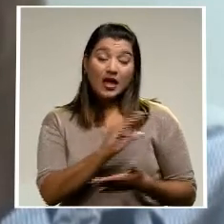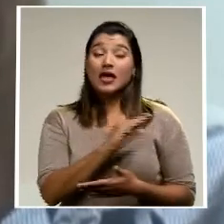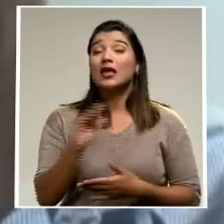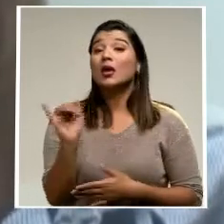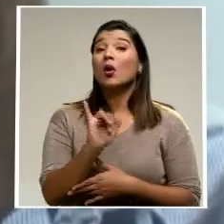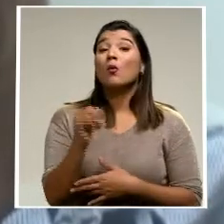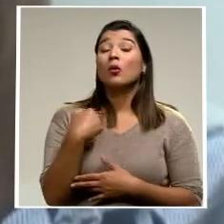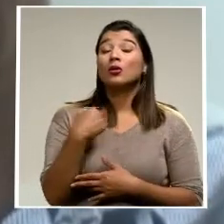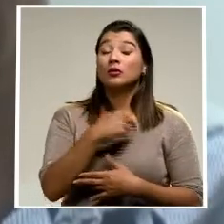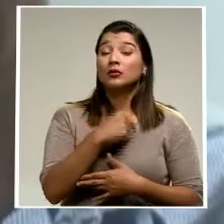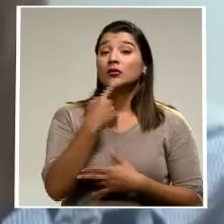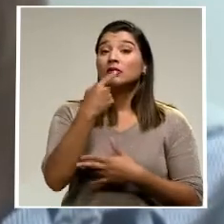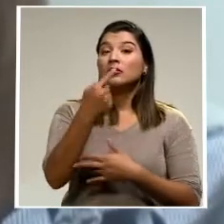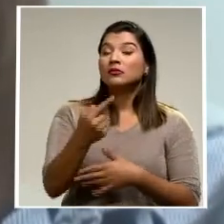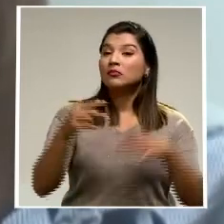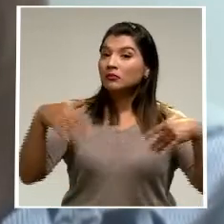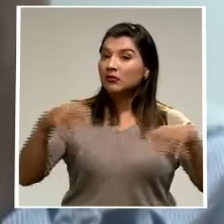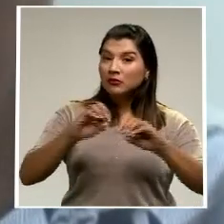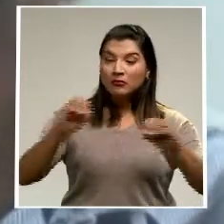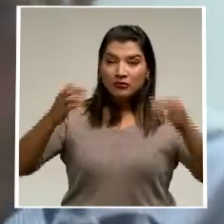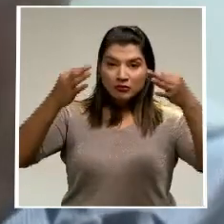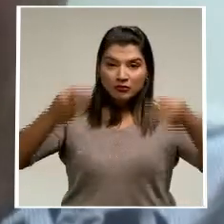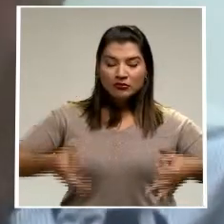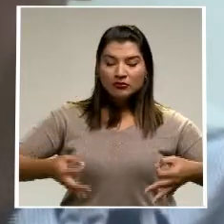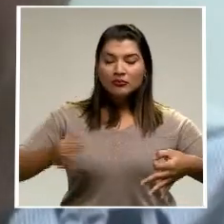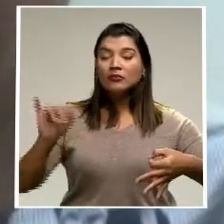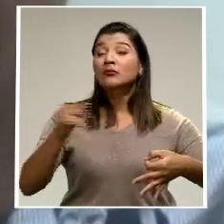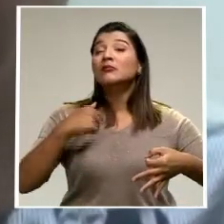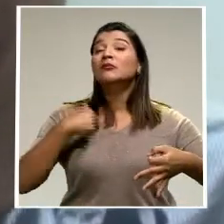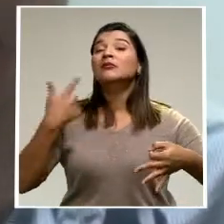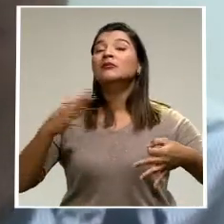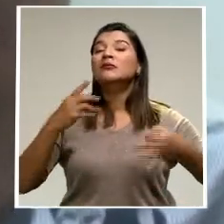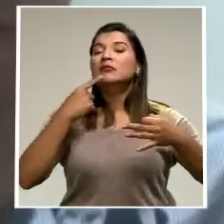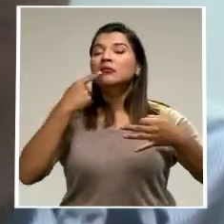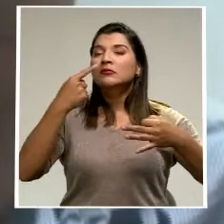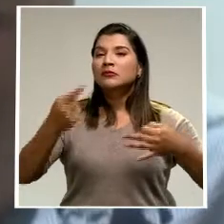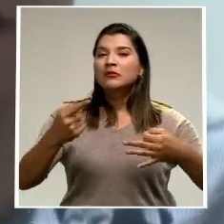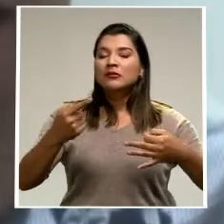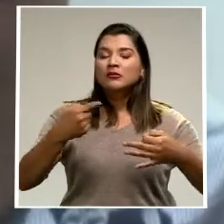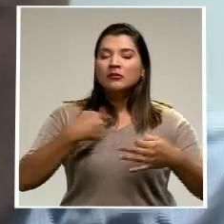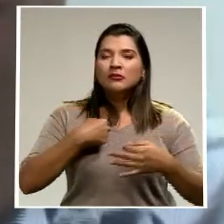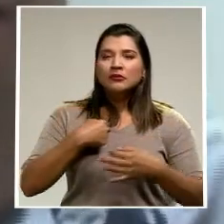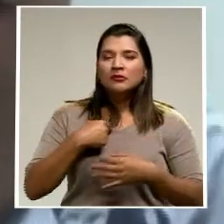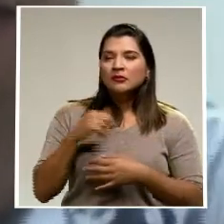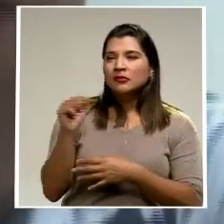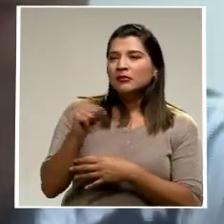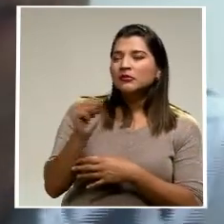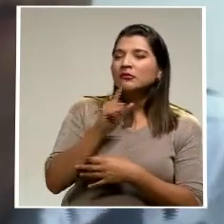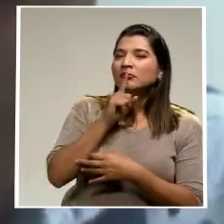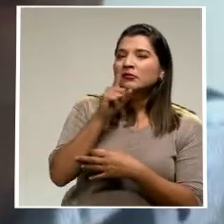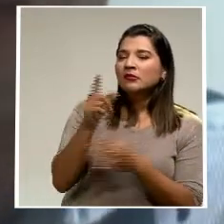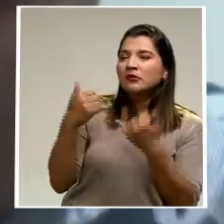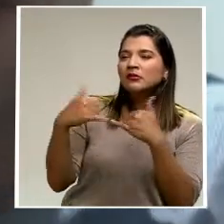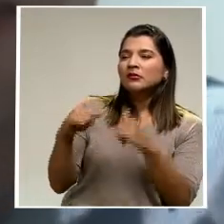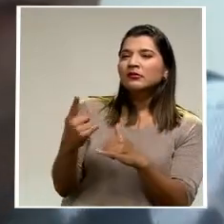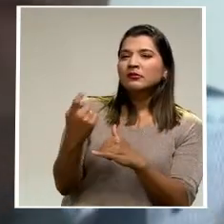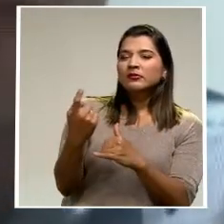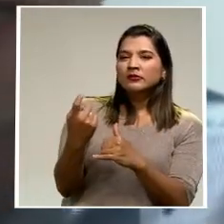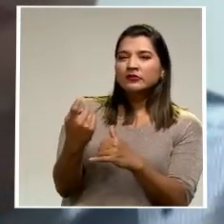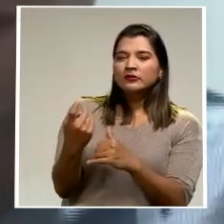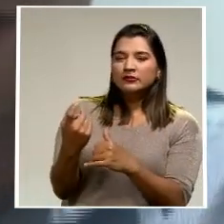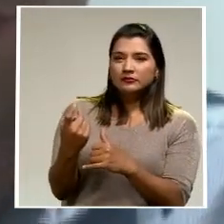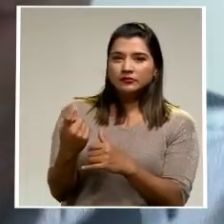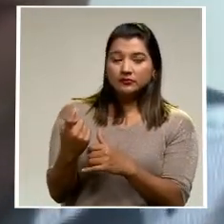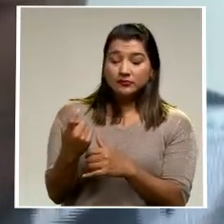decíamos, nada está escrito en piedra, como dije yo al inicio, no te hago cargo. En general le falta una eternidad, Ernesto, falta una eternidad para